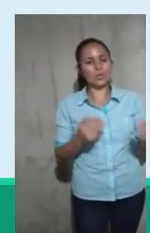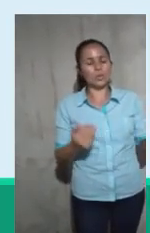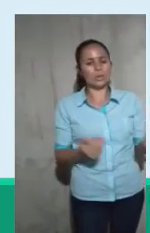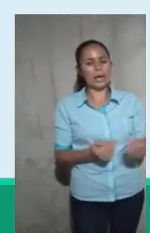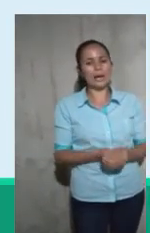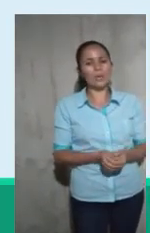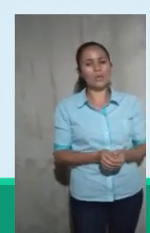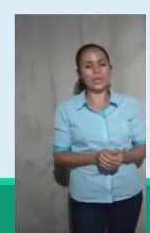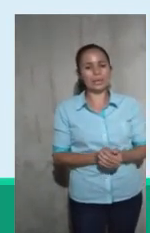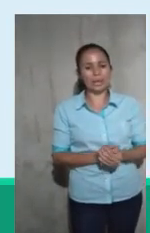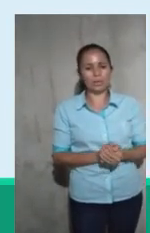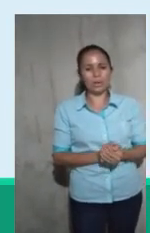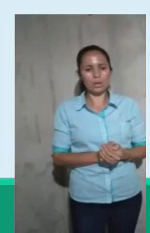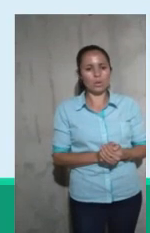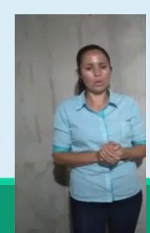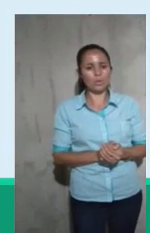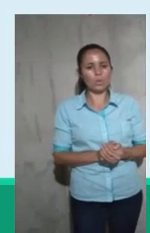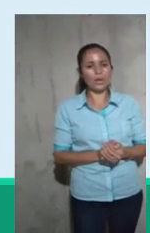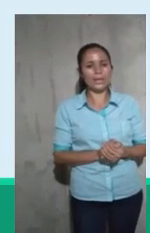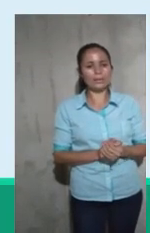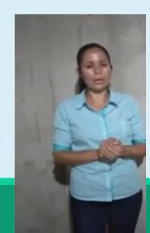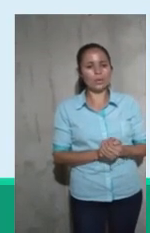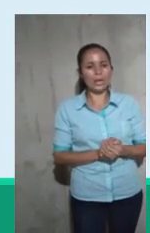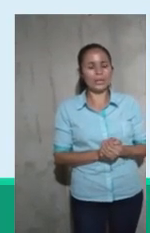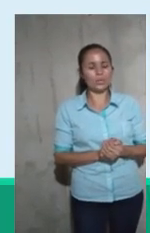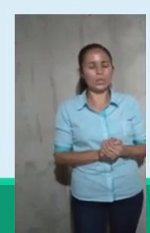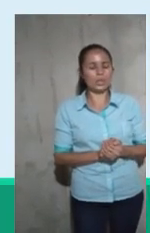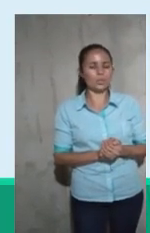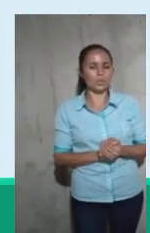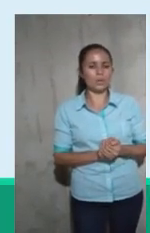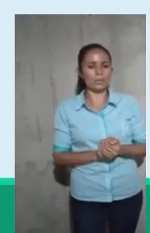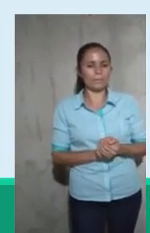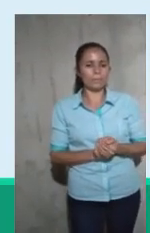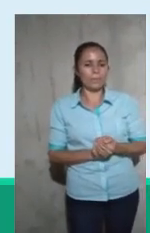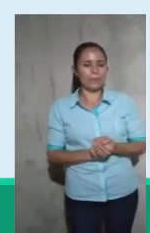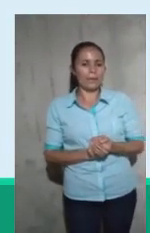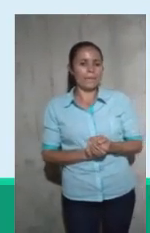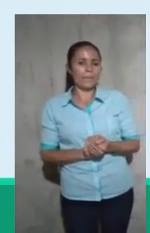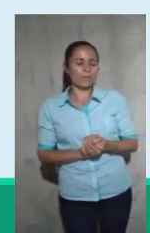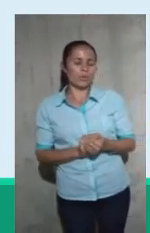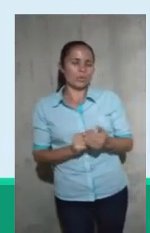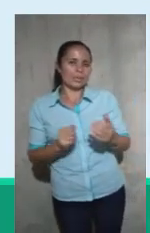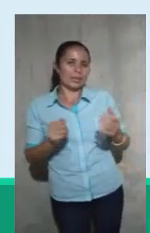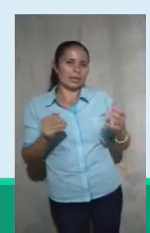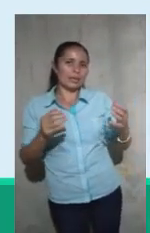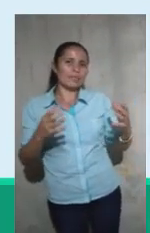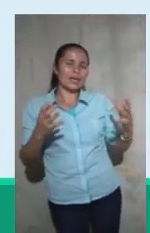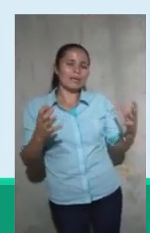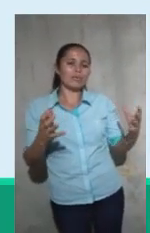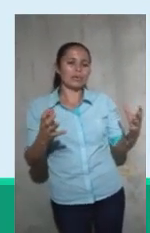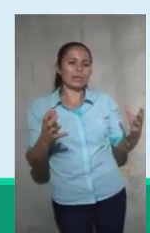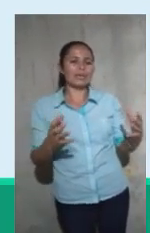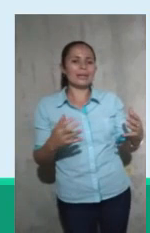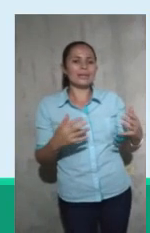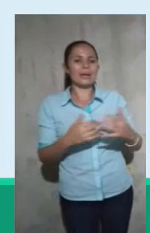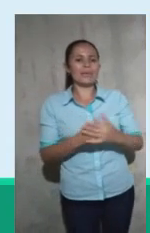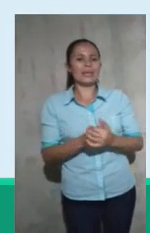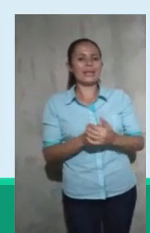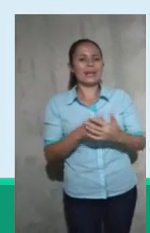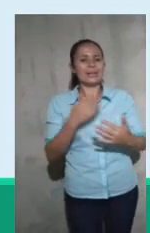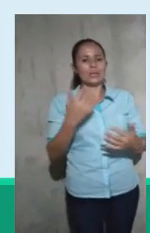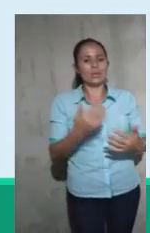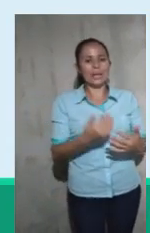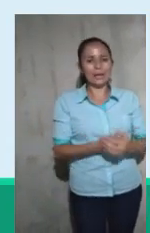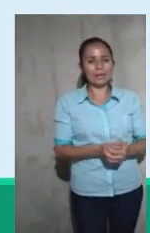importante consultar a un orientador o orientadora de tu institución. Entonces, es bien importante